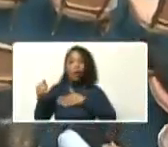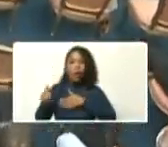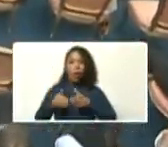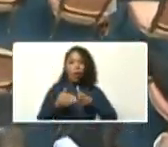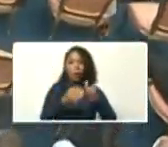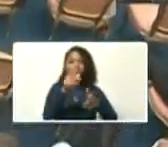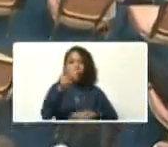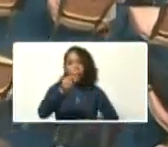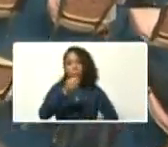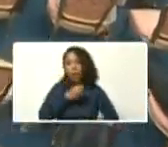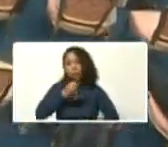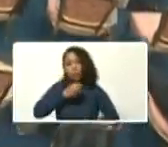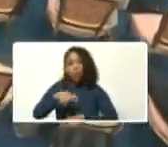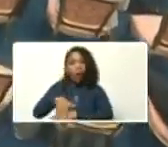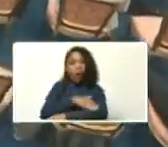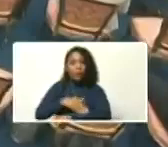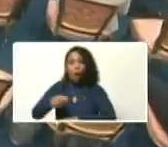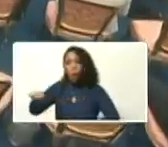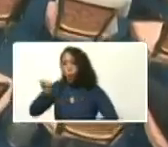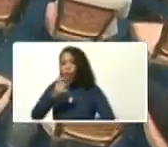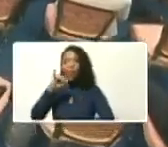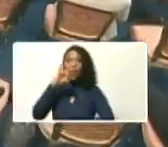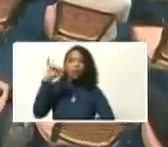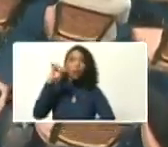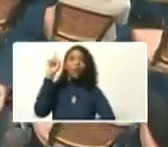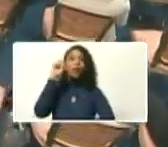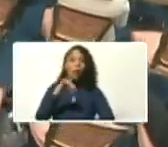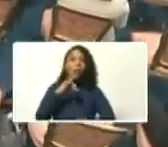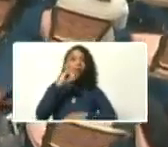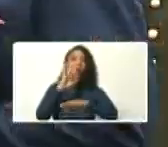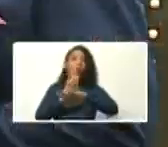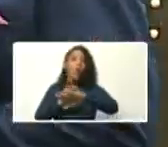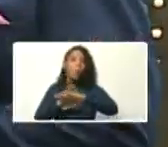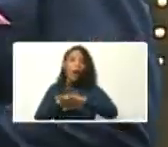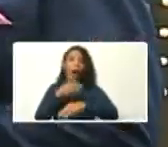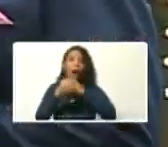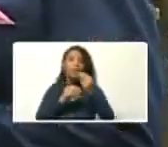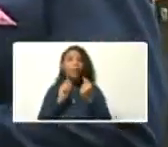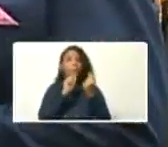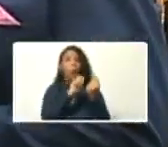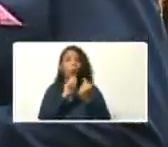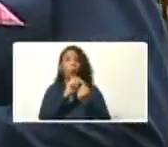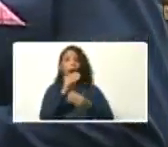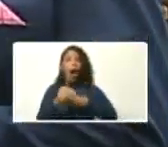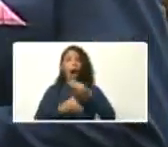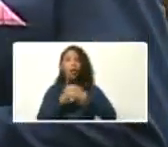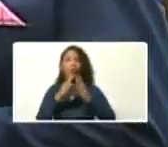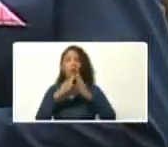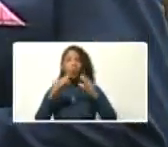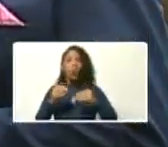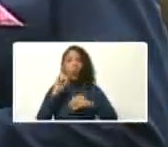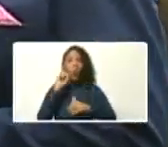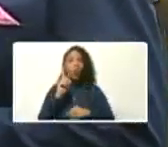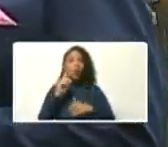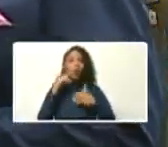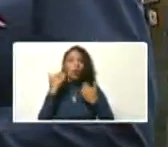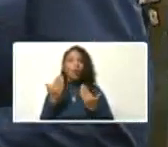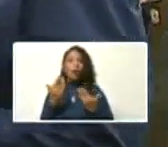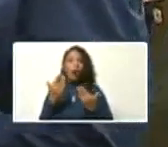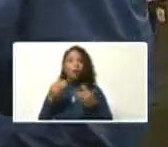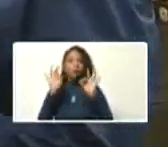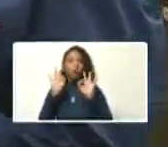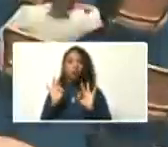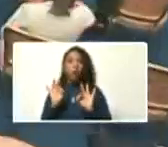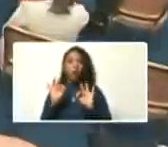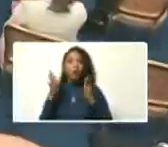un periodismo de calle que busca la denuncia, pero que también informa, da entrevistas. Ha sido todo una especie